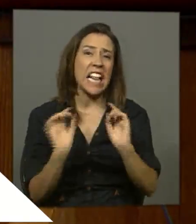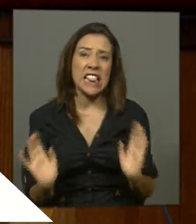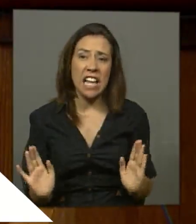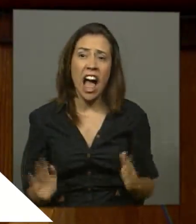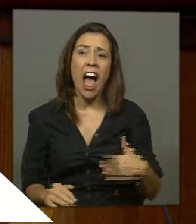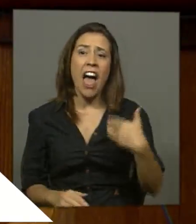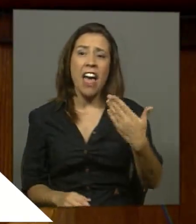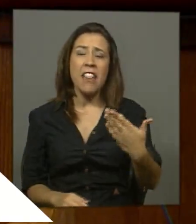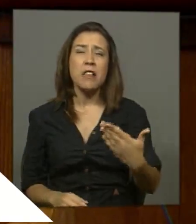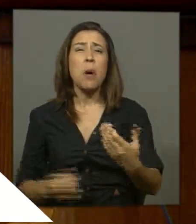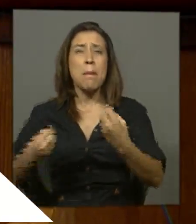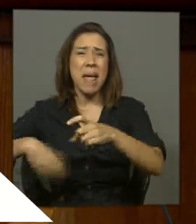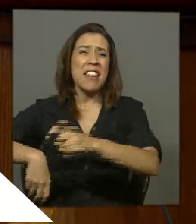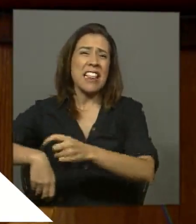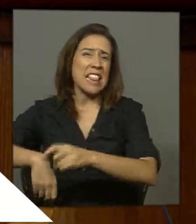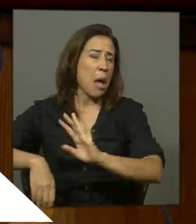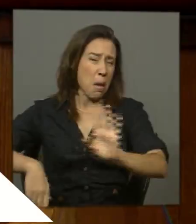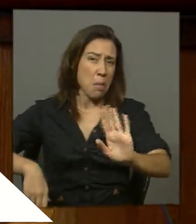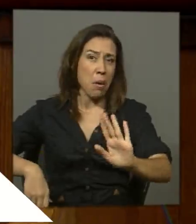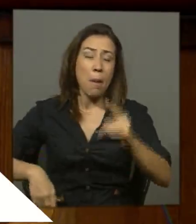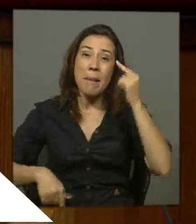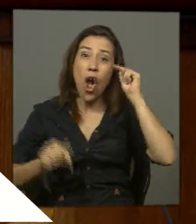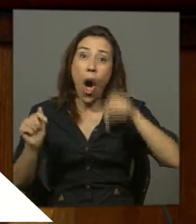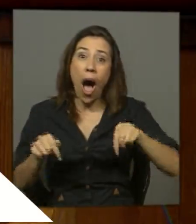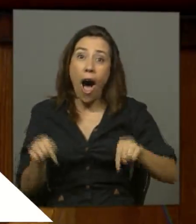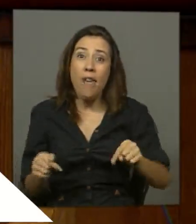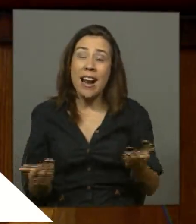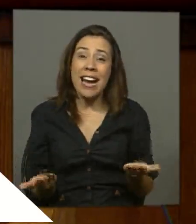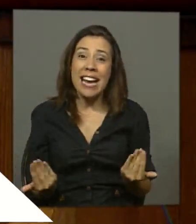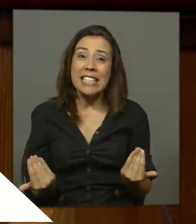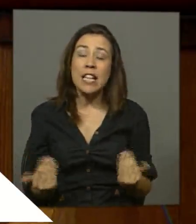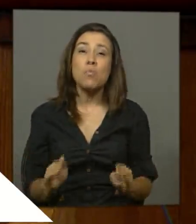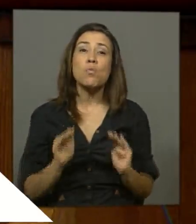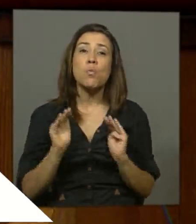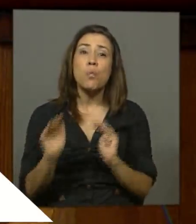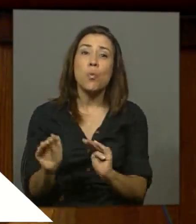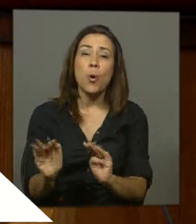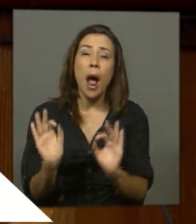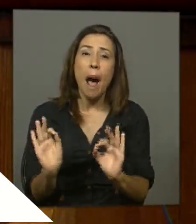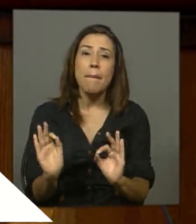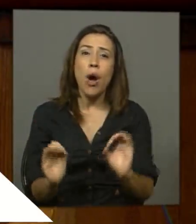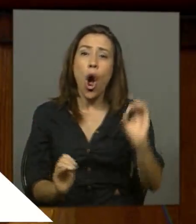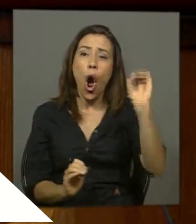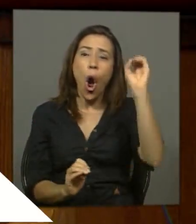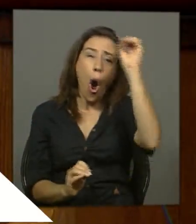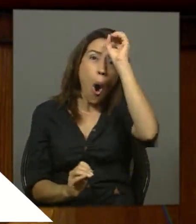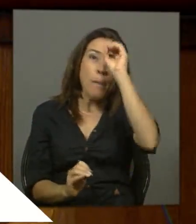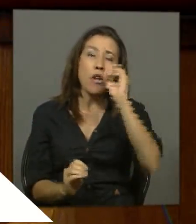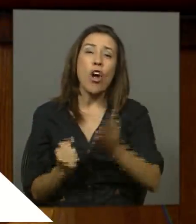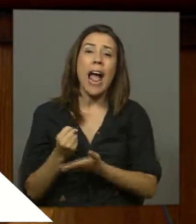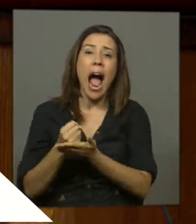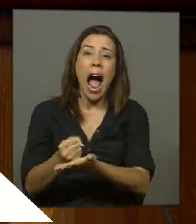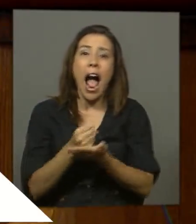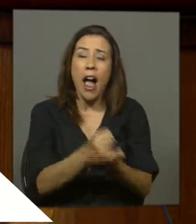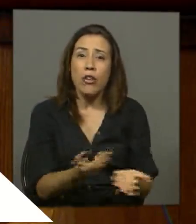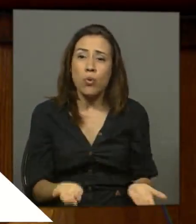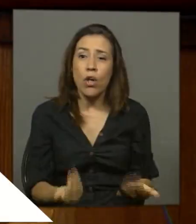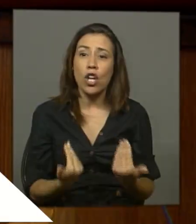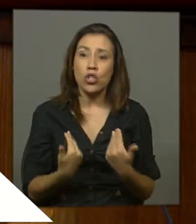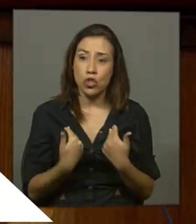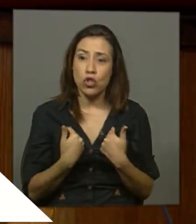después gastemos tiempo en eso lo que necesitamos es apoyo es opiniones constructivas